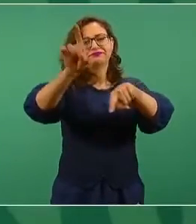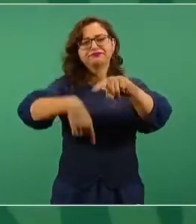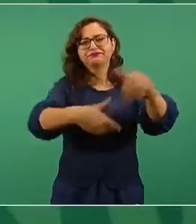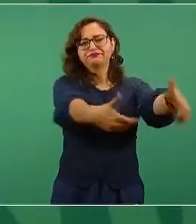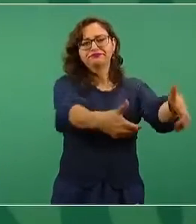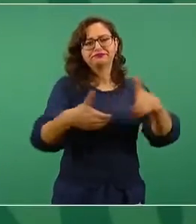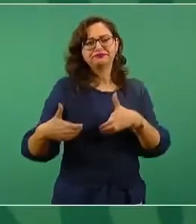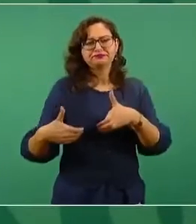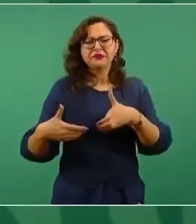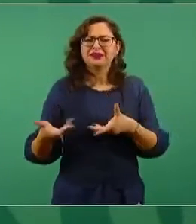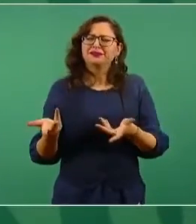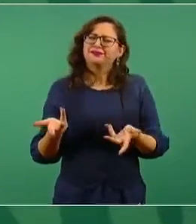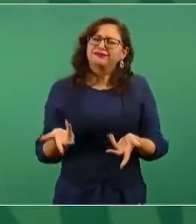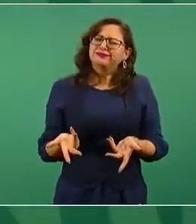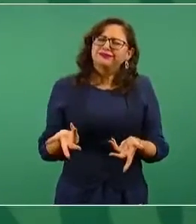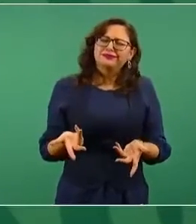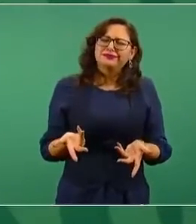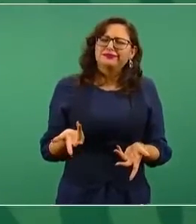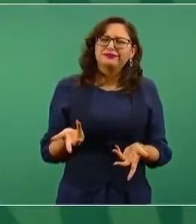Esto lo digo para que